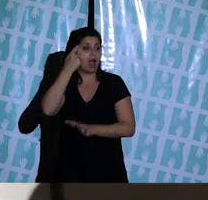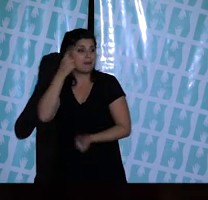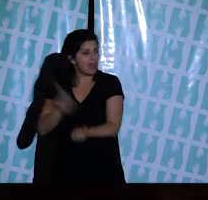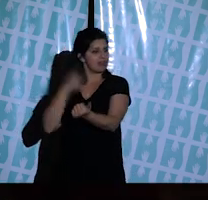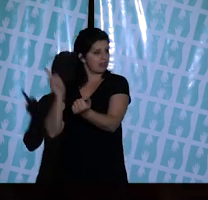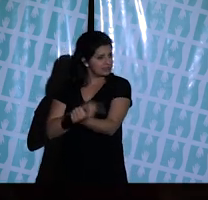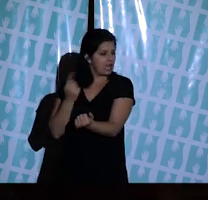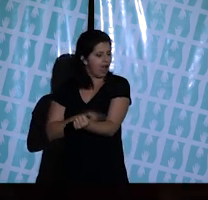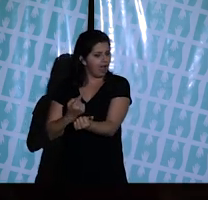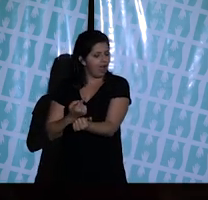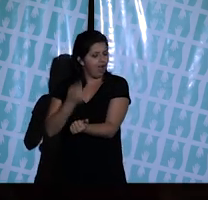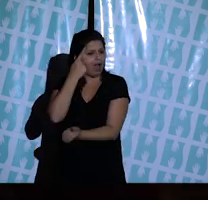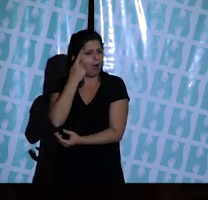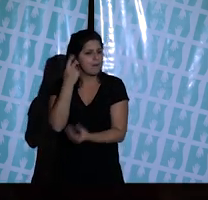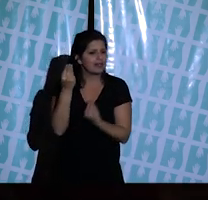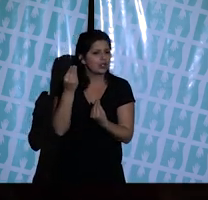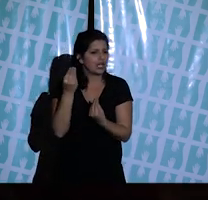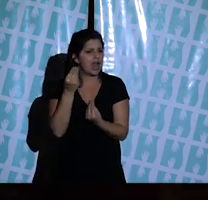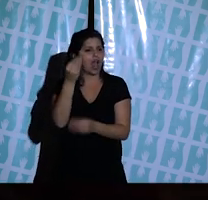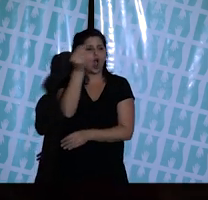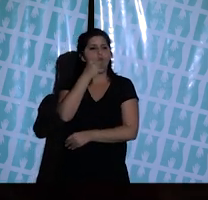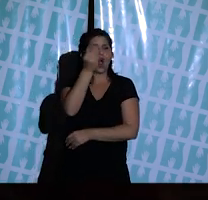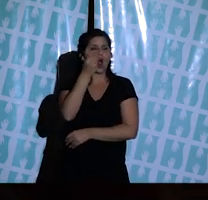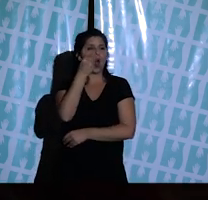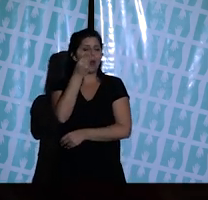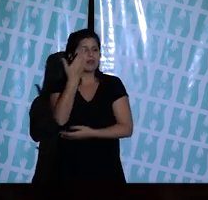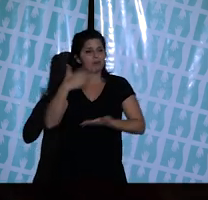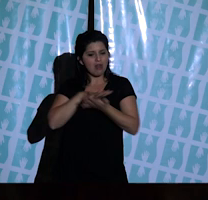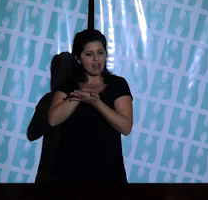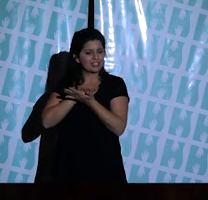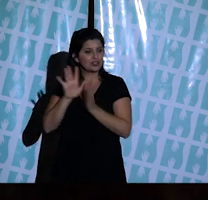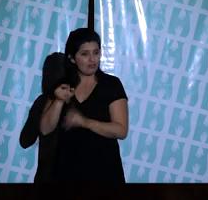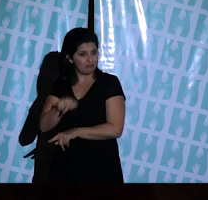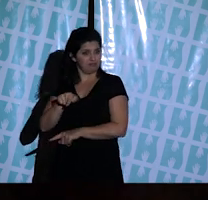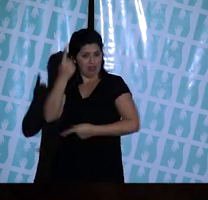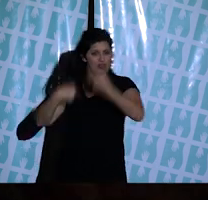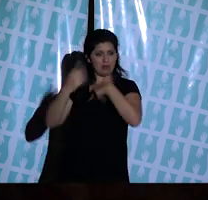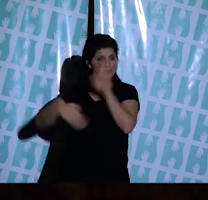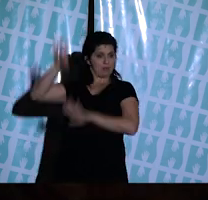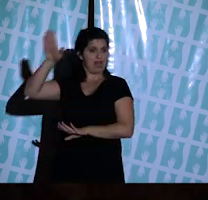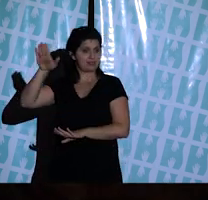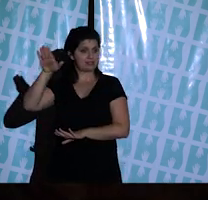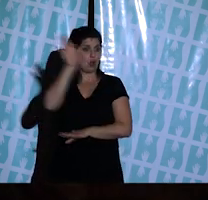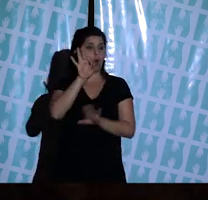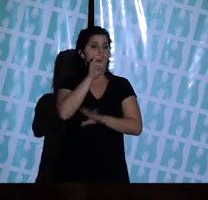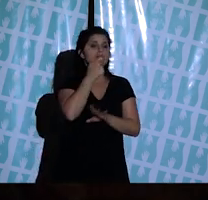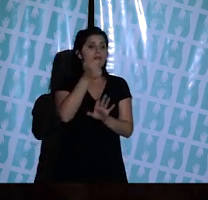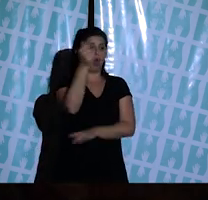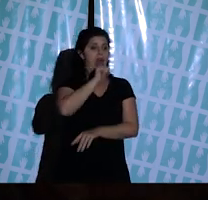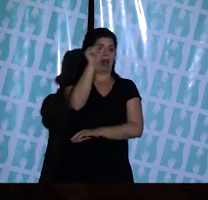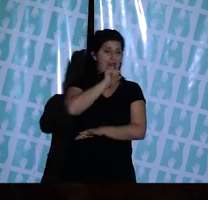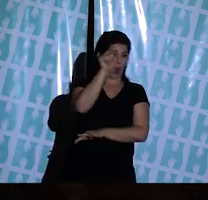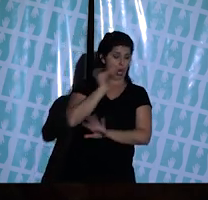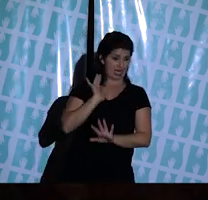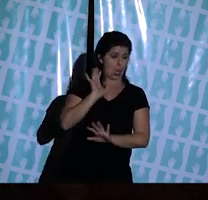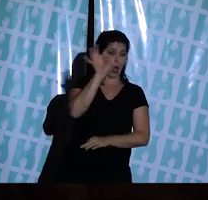aprendió que la comida podía resolver eso. Aquí un alcohólico y aquí alguien con una adicción a la cocaína. Es